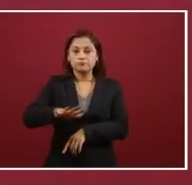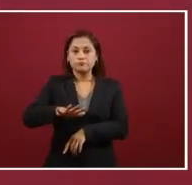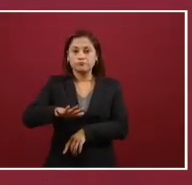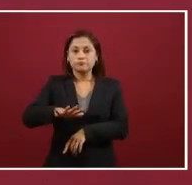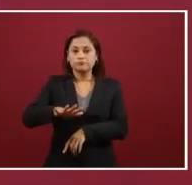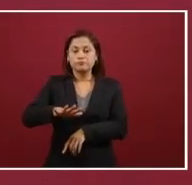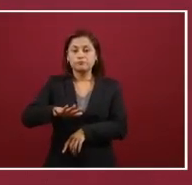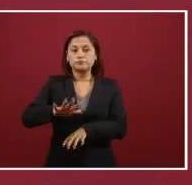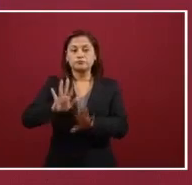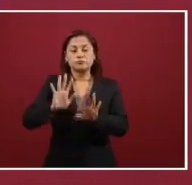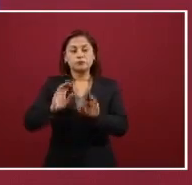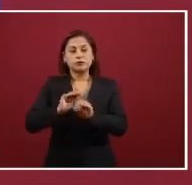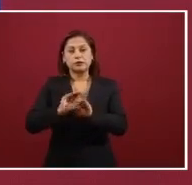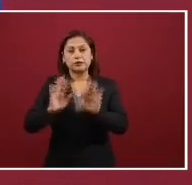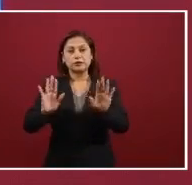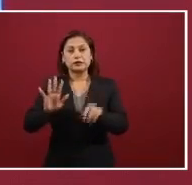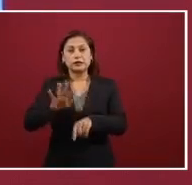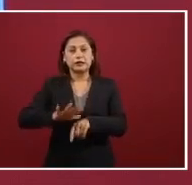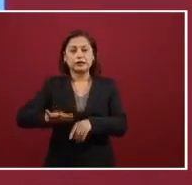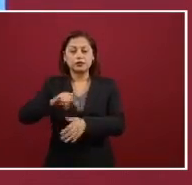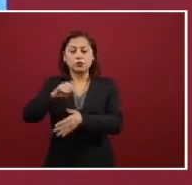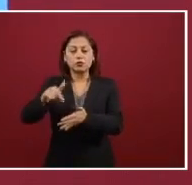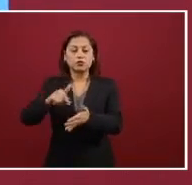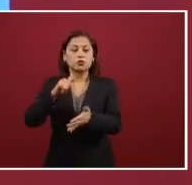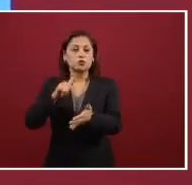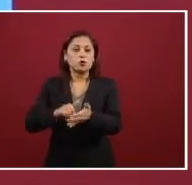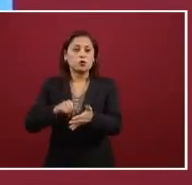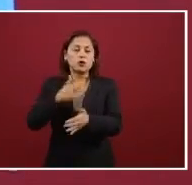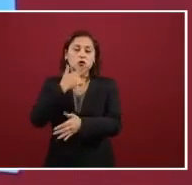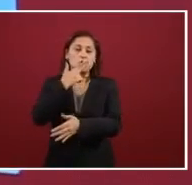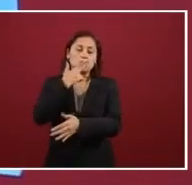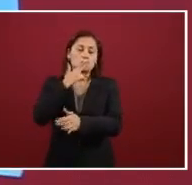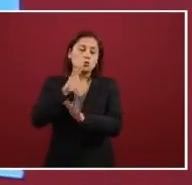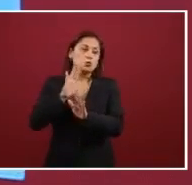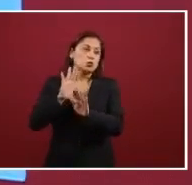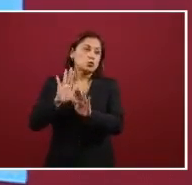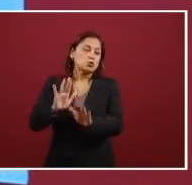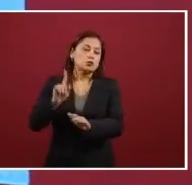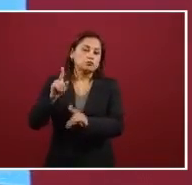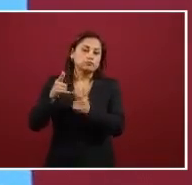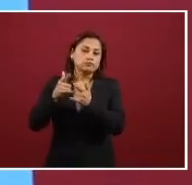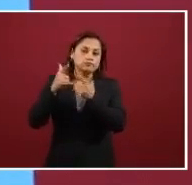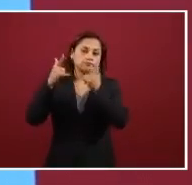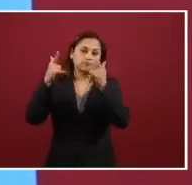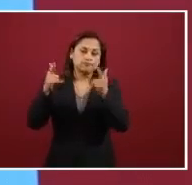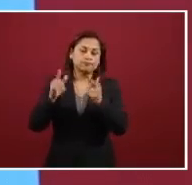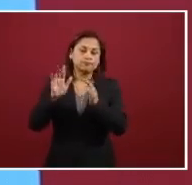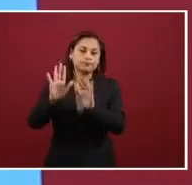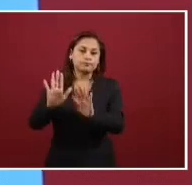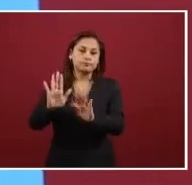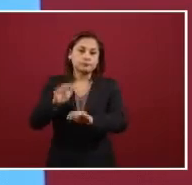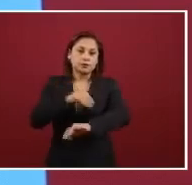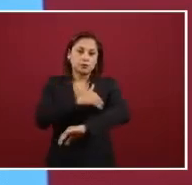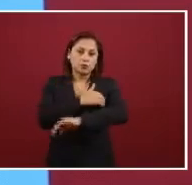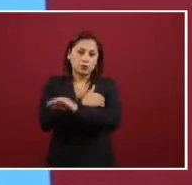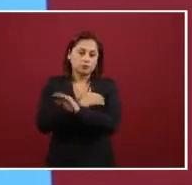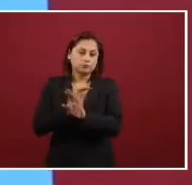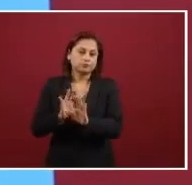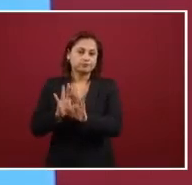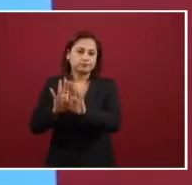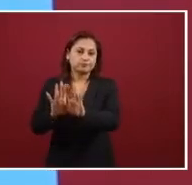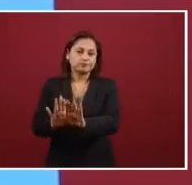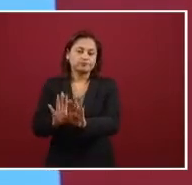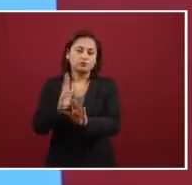los sitios históricos se conservan, no se van a utilizar